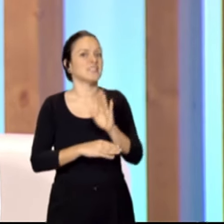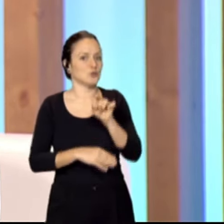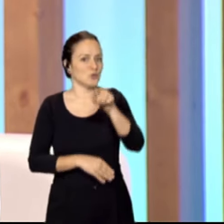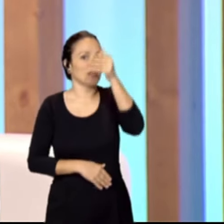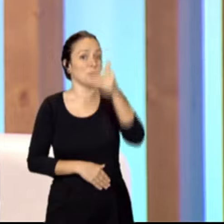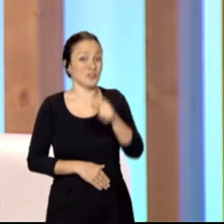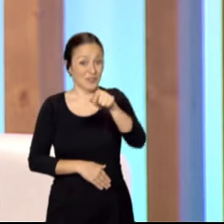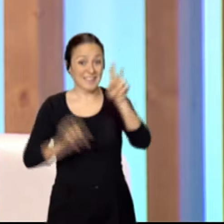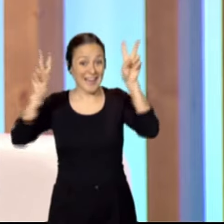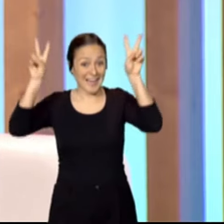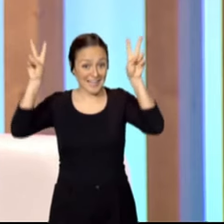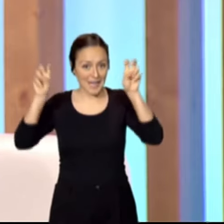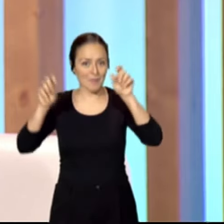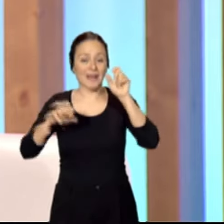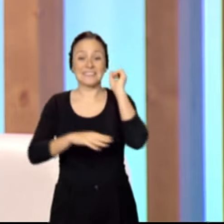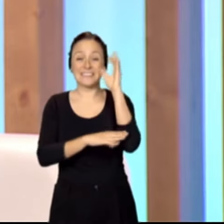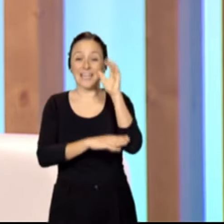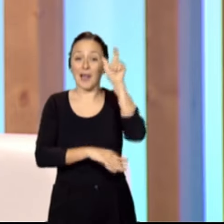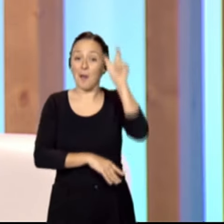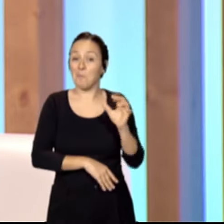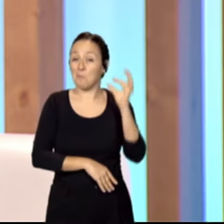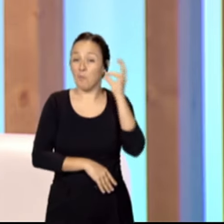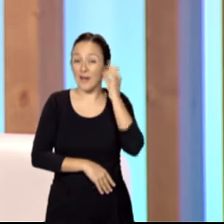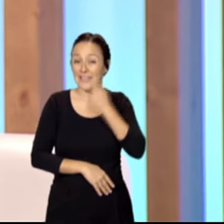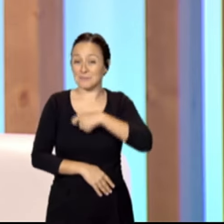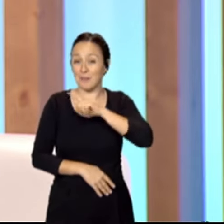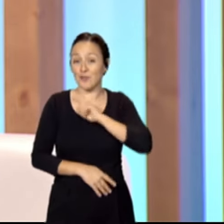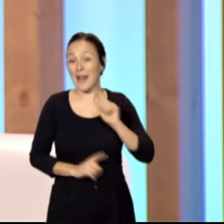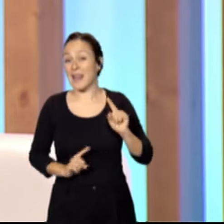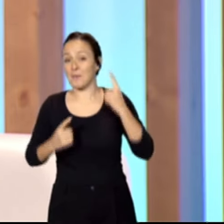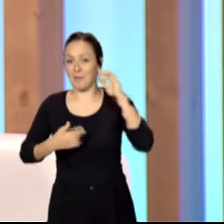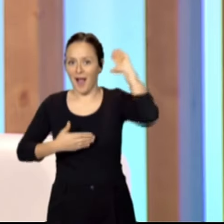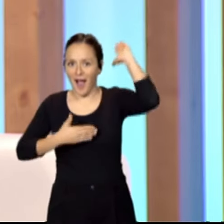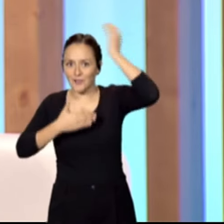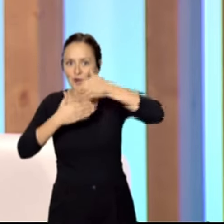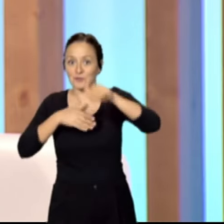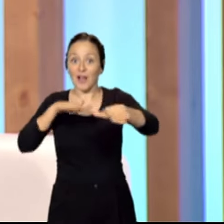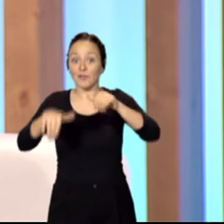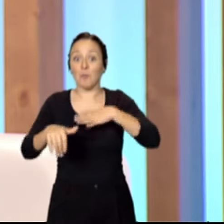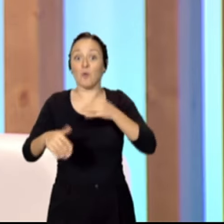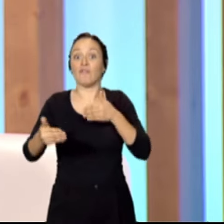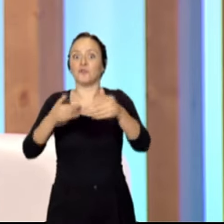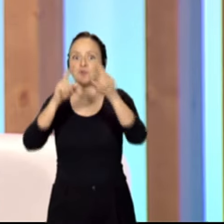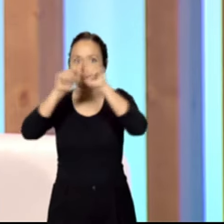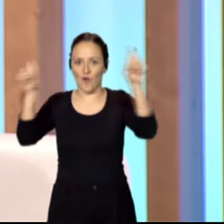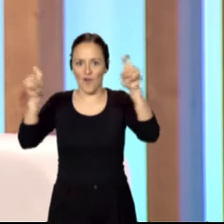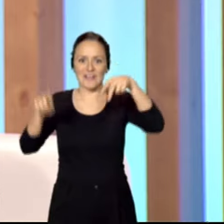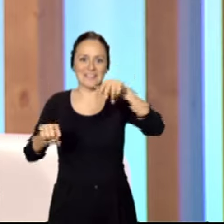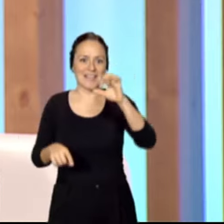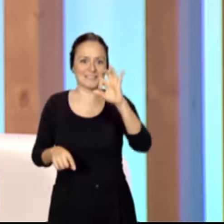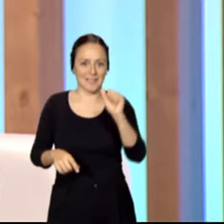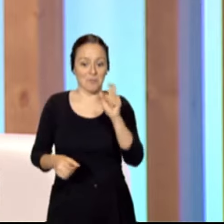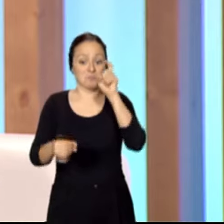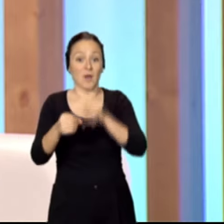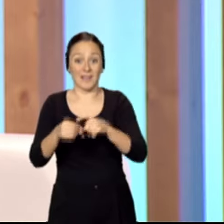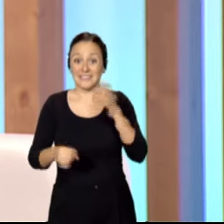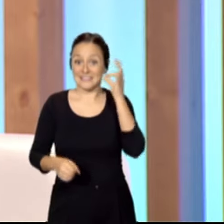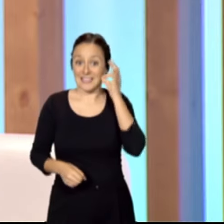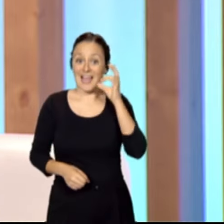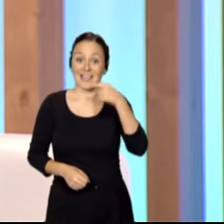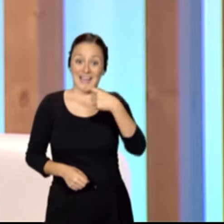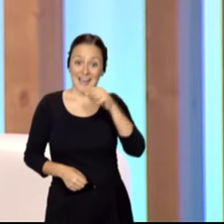las charlas de la primera mujer española candidata astronauta de la agencia espacial europea Sara García aconseja a los escolares a través de su